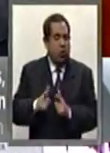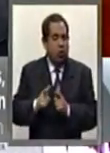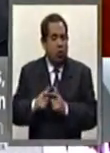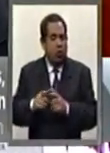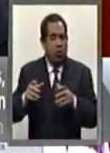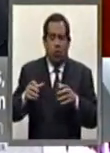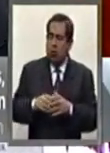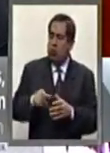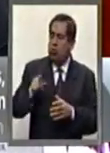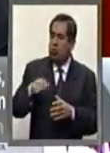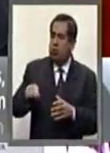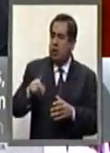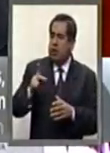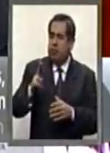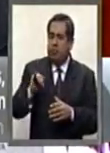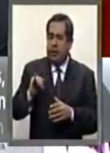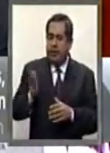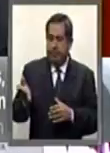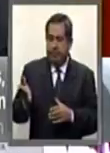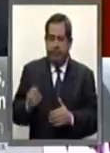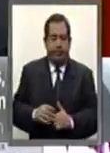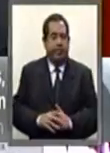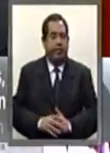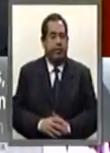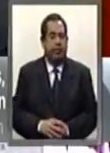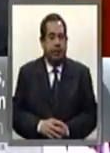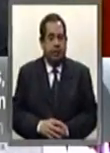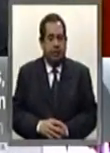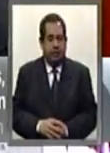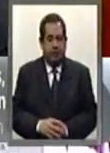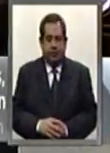Grupo Parlamentario del PRI.